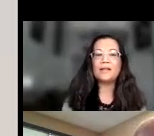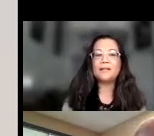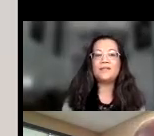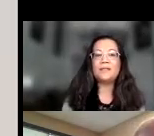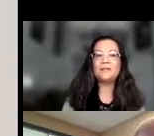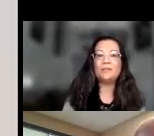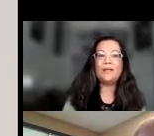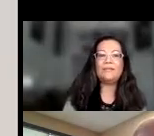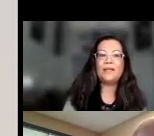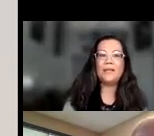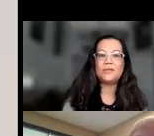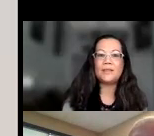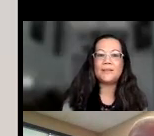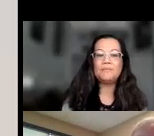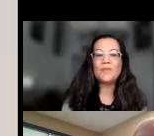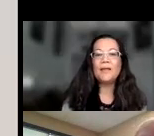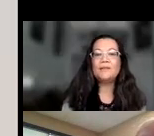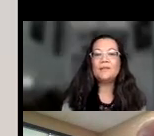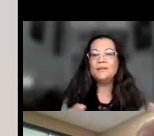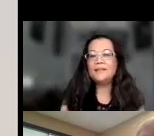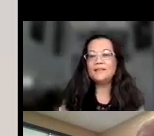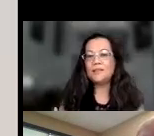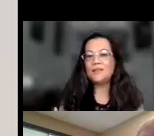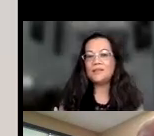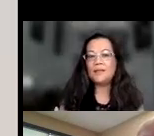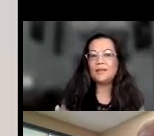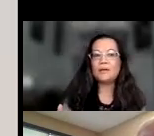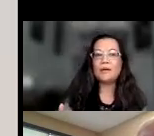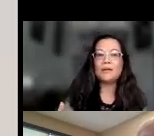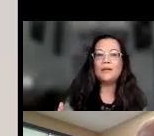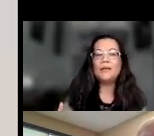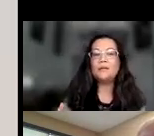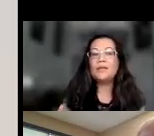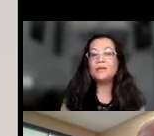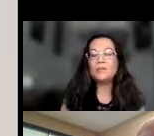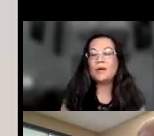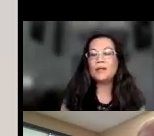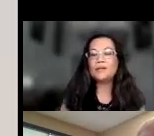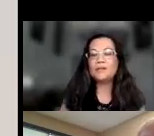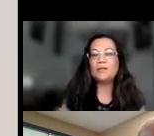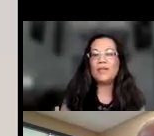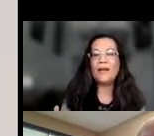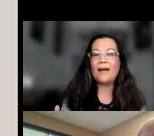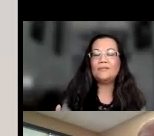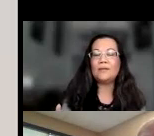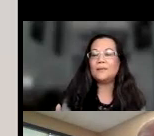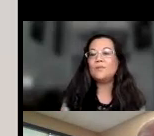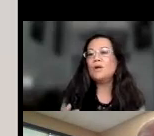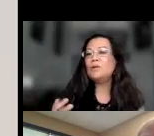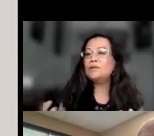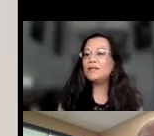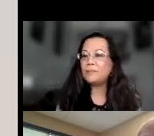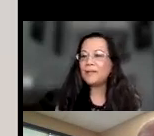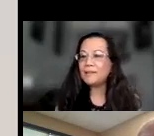2021, hicimos las actividades de los contratos de desempeño y la lista que ustedes pueden ver acá era para los